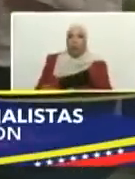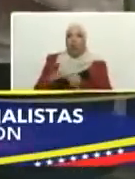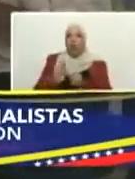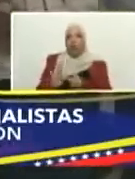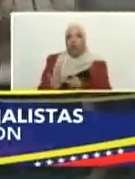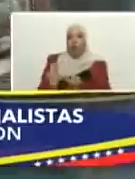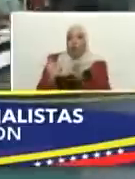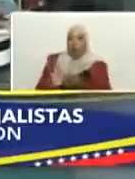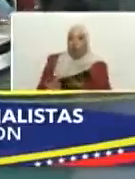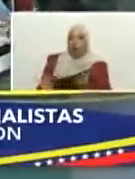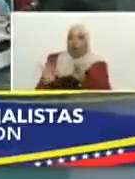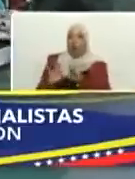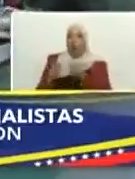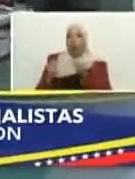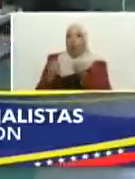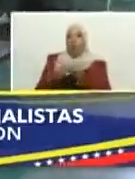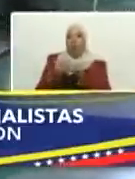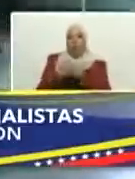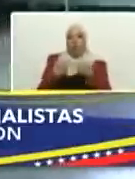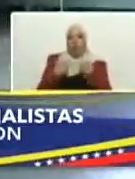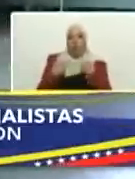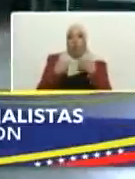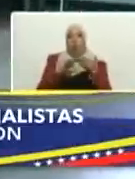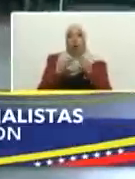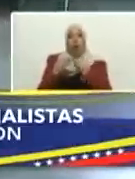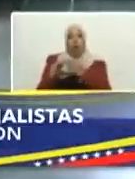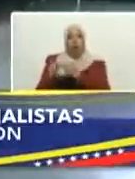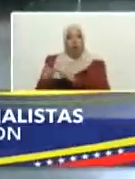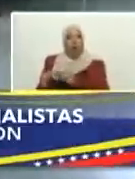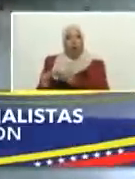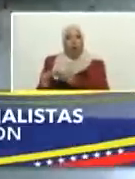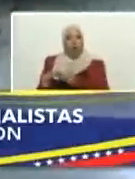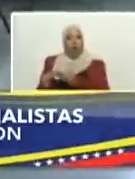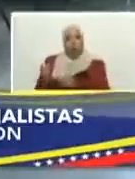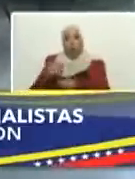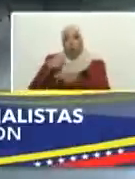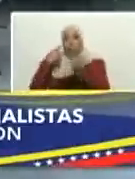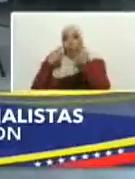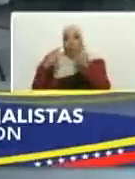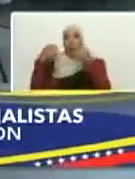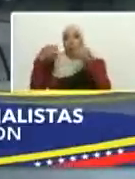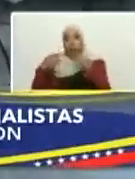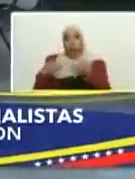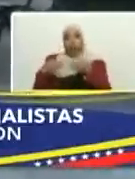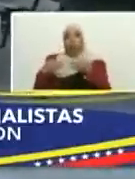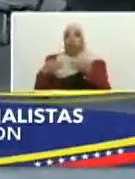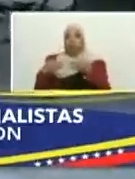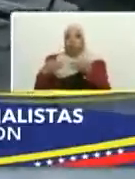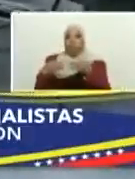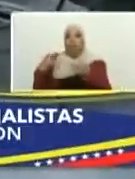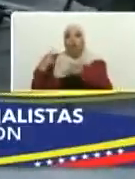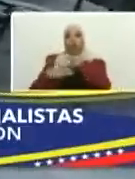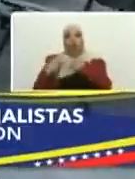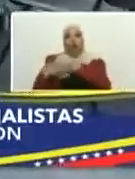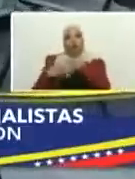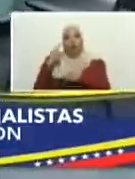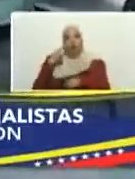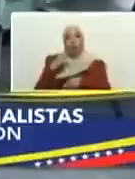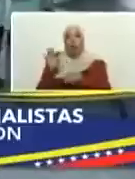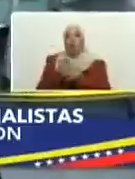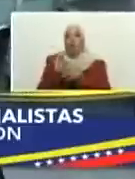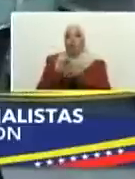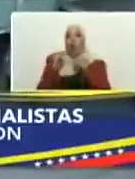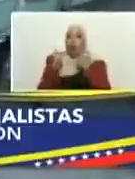muestra de lo mucho que está haciendo la comunidad. Puedo dar certeza que este es un espacio donde la revolución